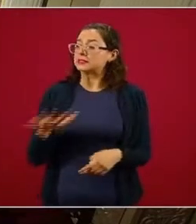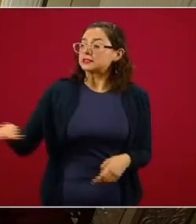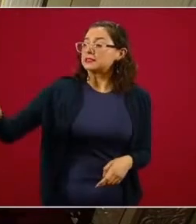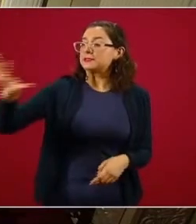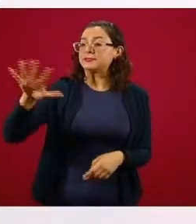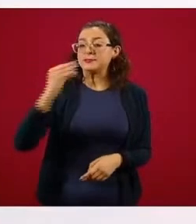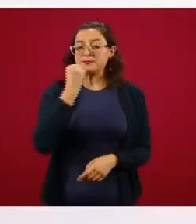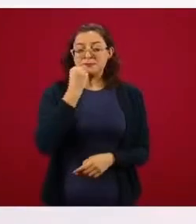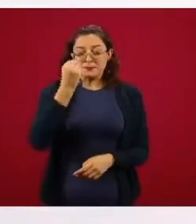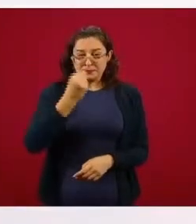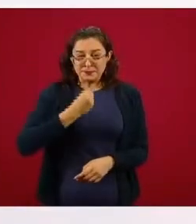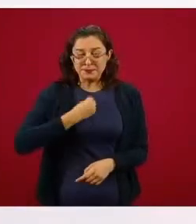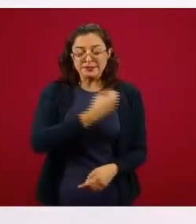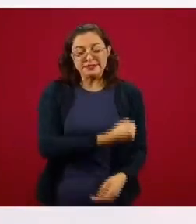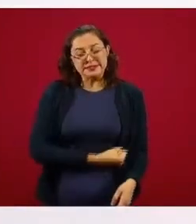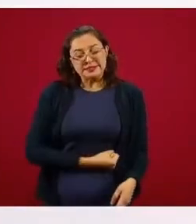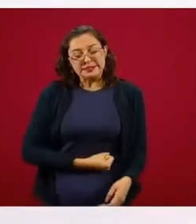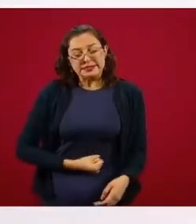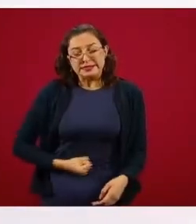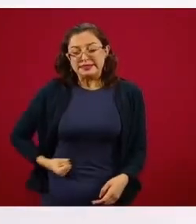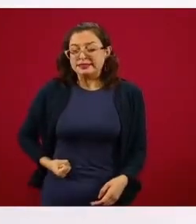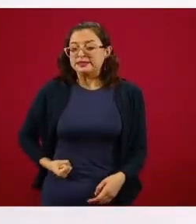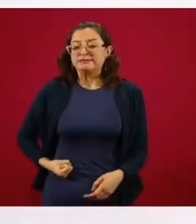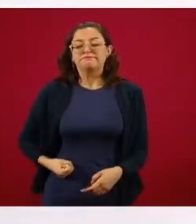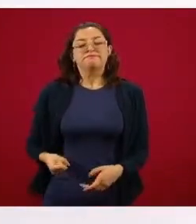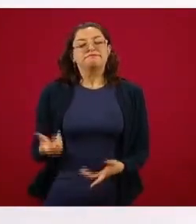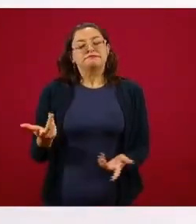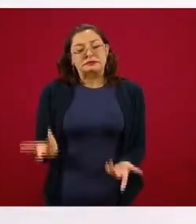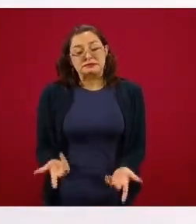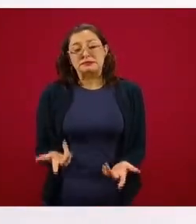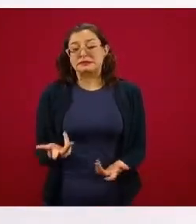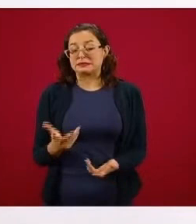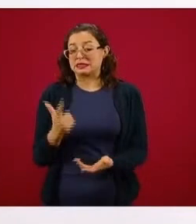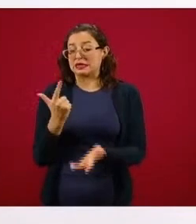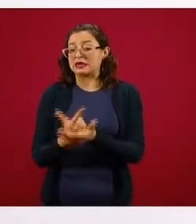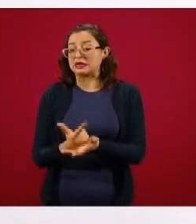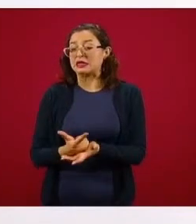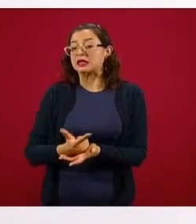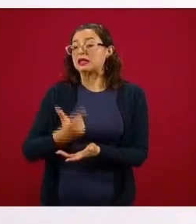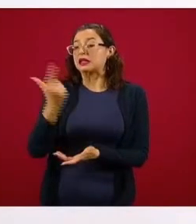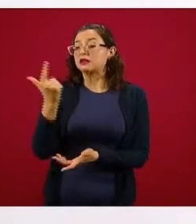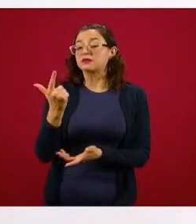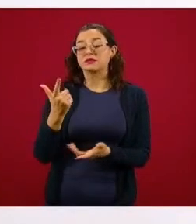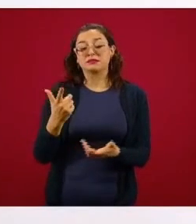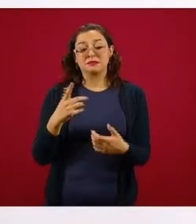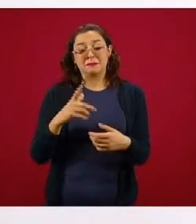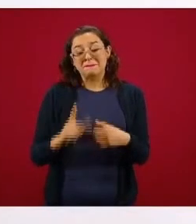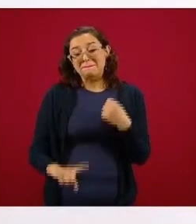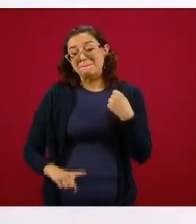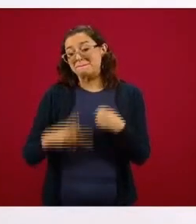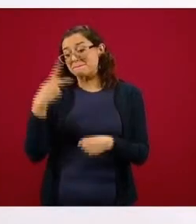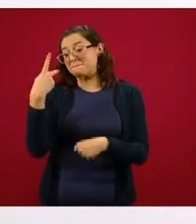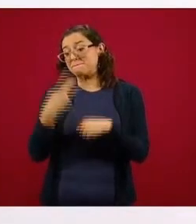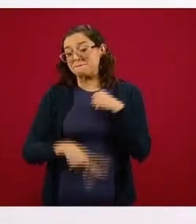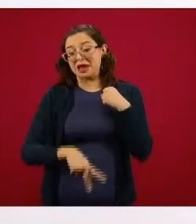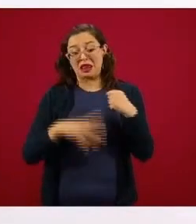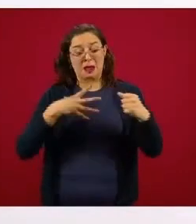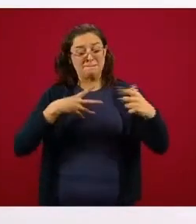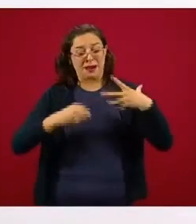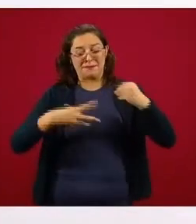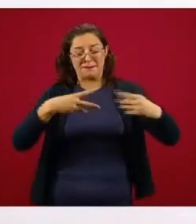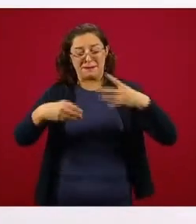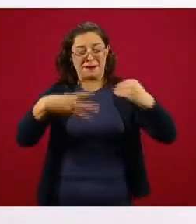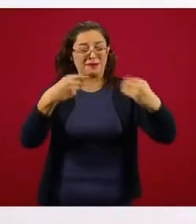hacer para reducir el peligro de una curva pronunciada que habría significado